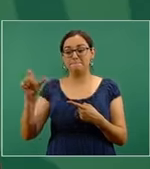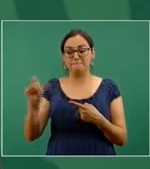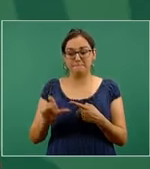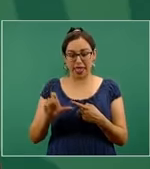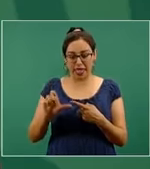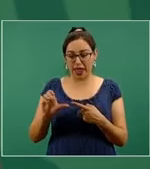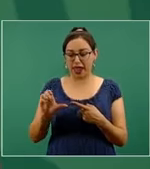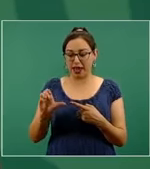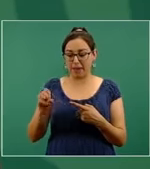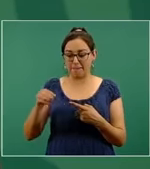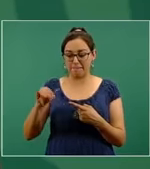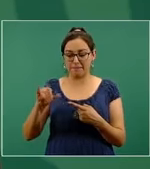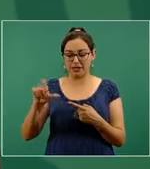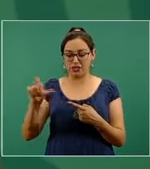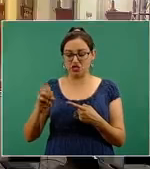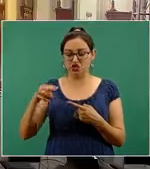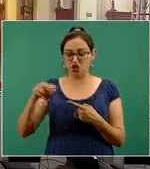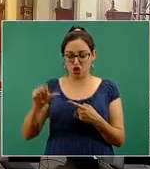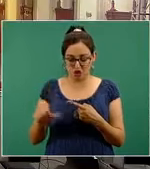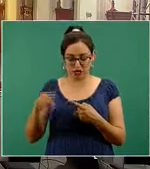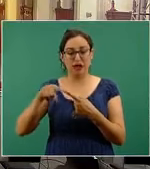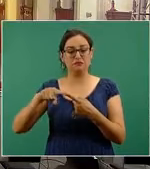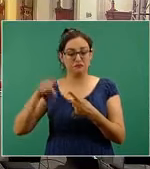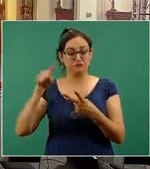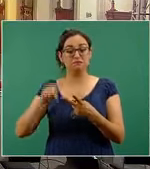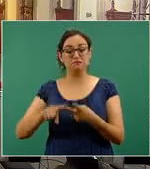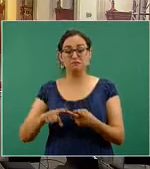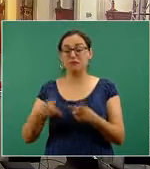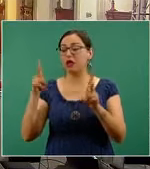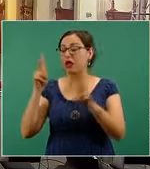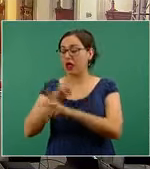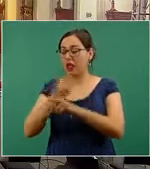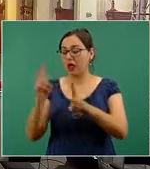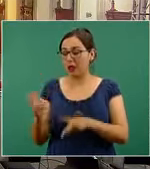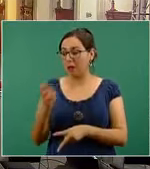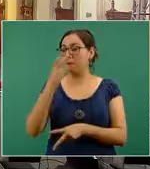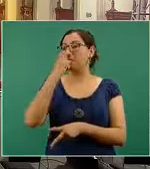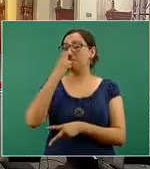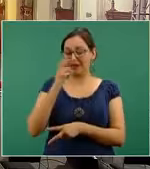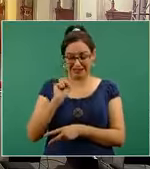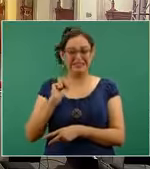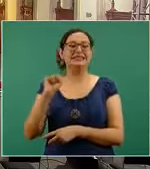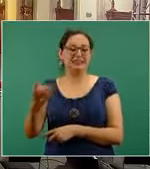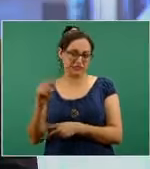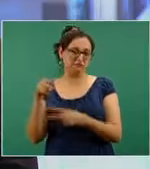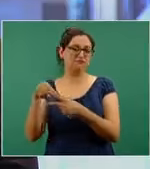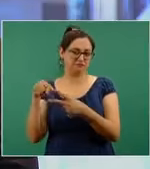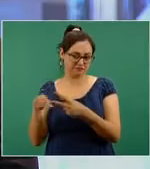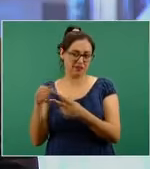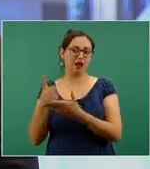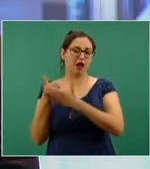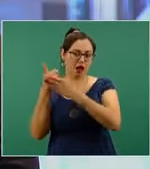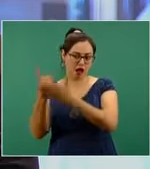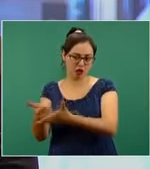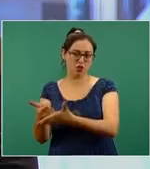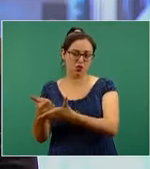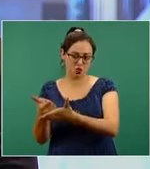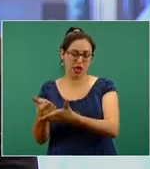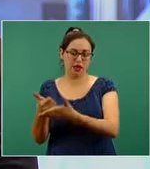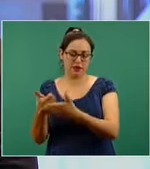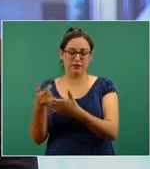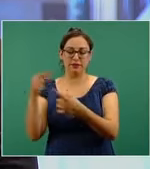sí son dos de las terapias que en este momento están recomendadas por la Secretaría de Salud en pacientes, sobre todo la prednisona, en